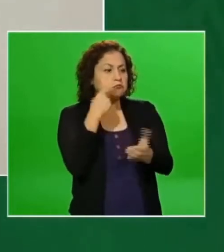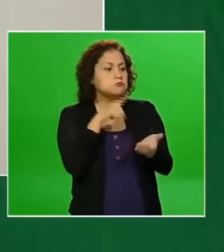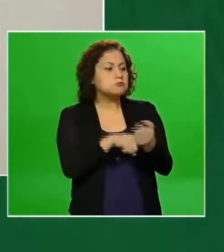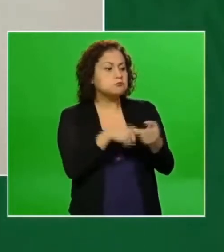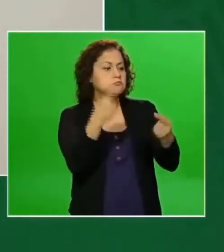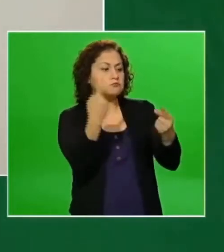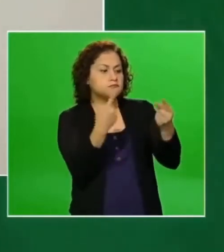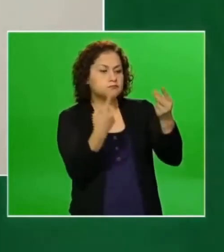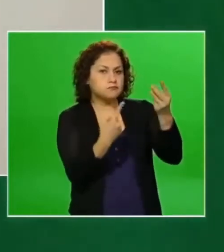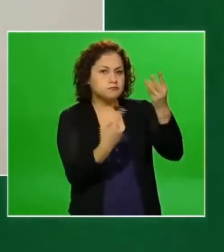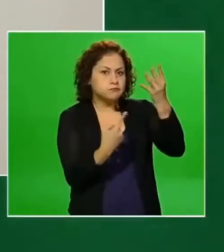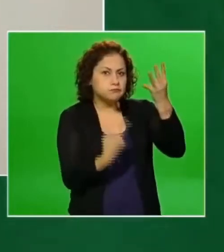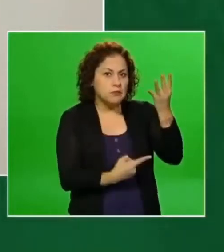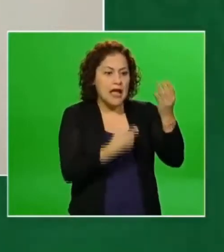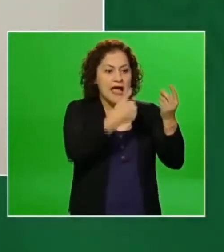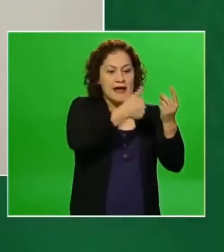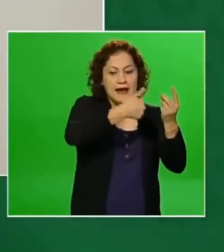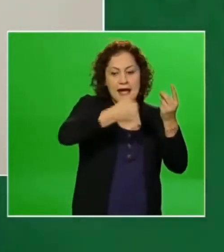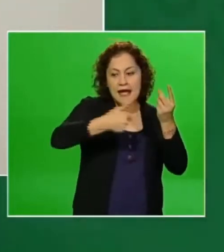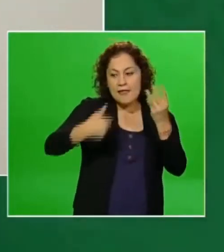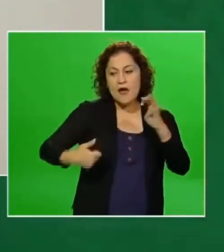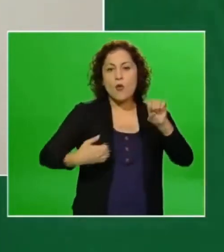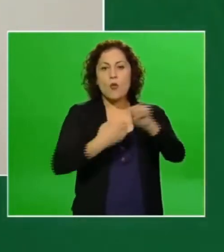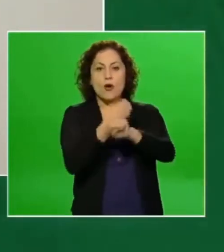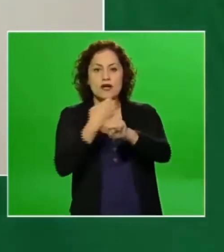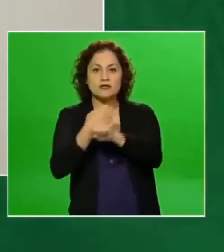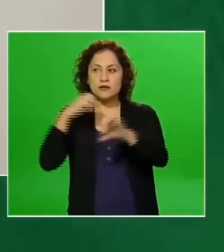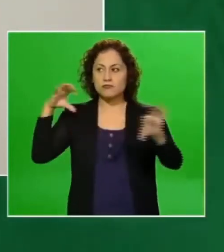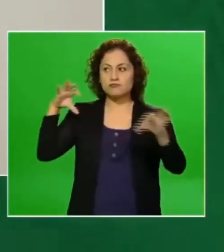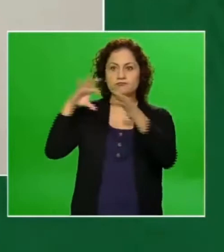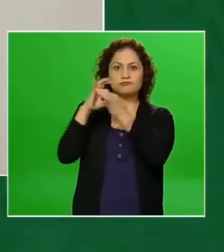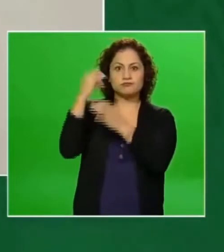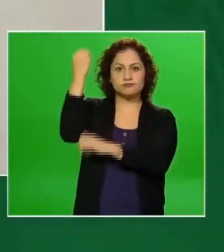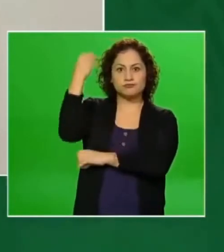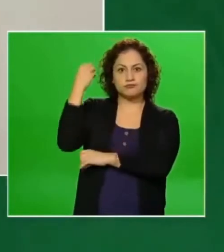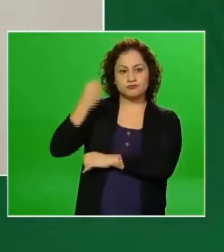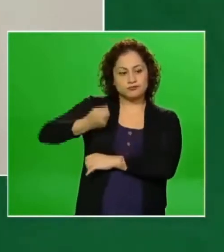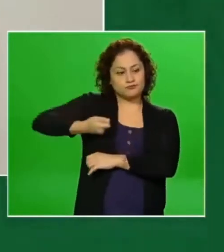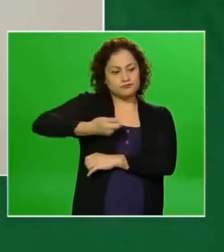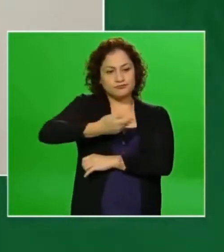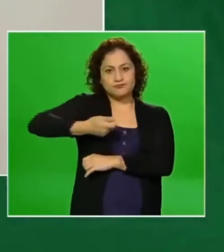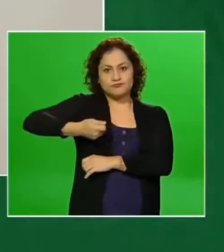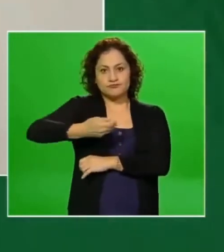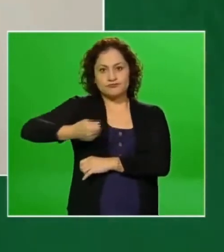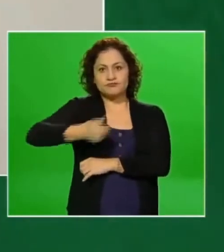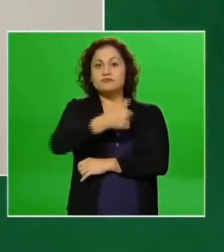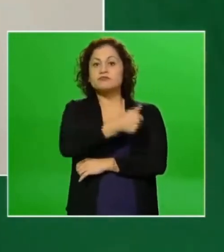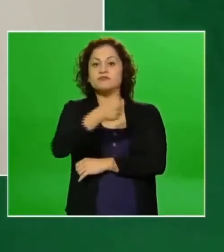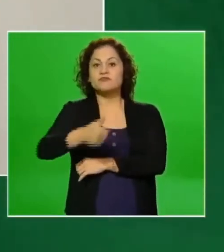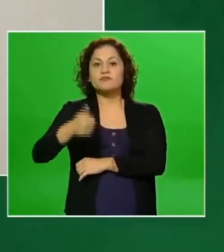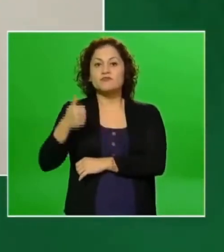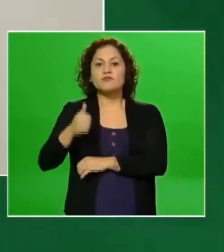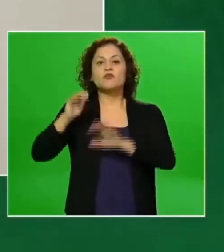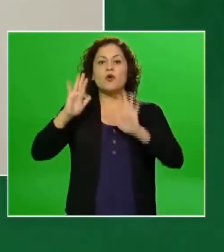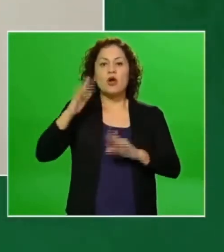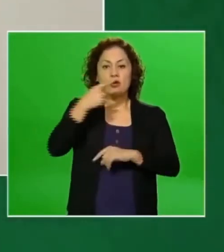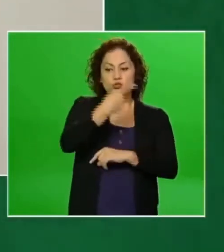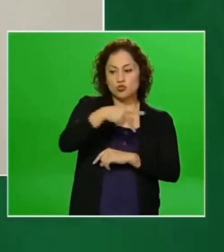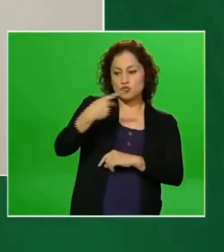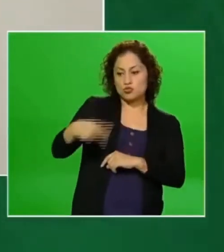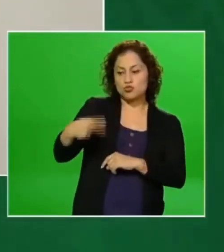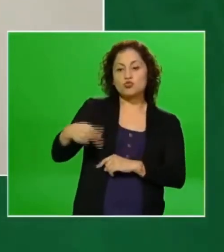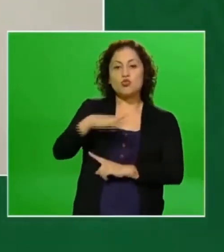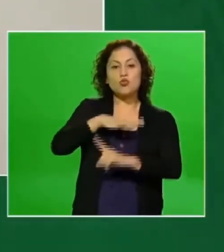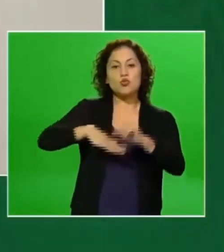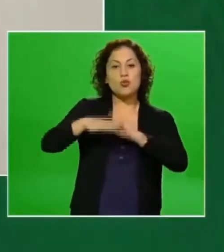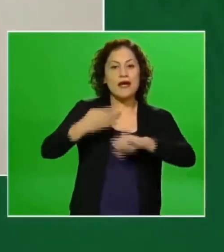32 entidades federativas, para que cada una pueda conocer cuál es su riesgo que aplicará en las siguientes 2